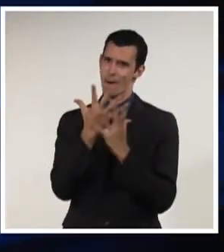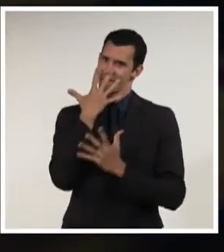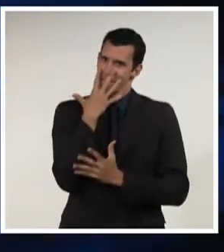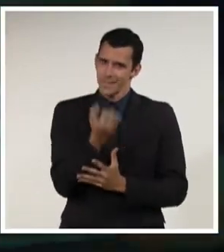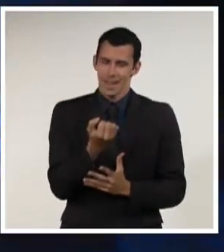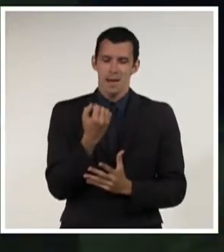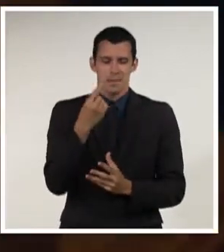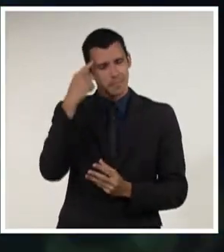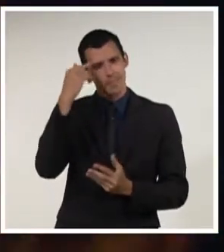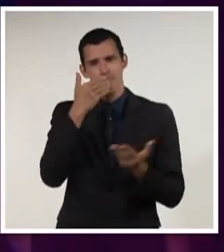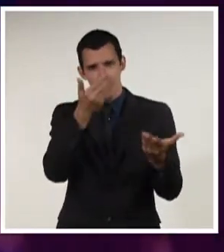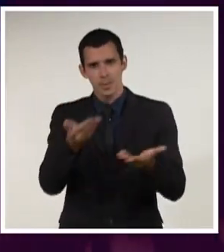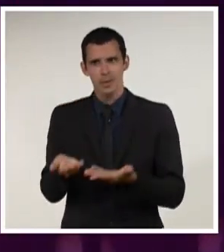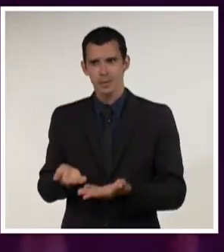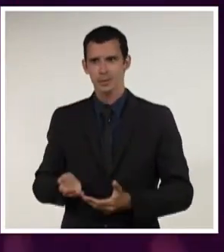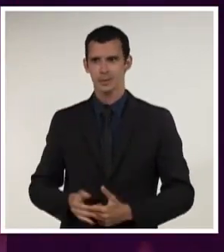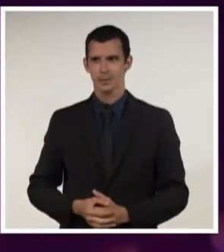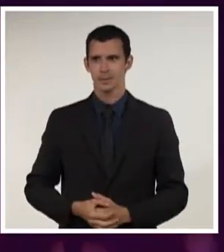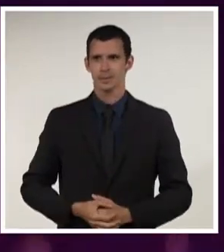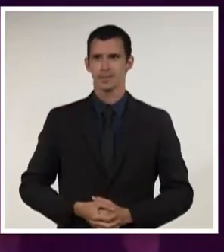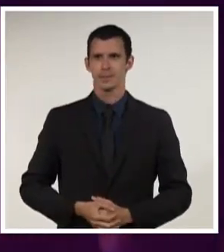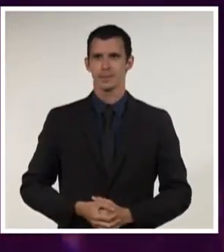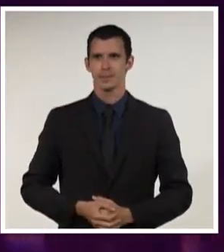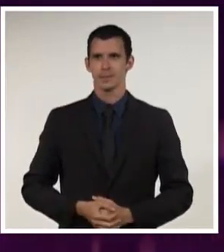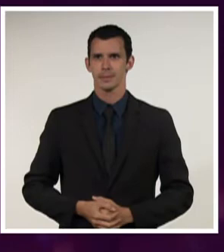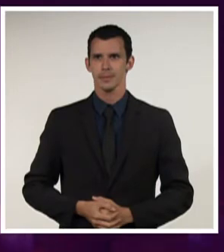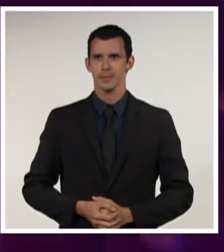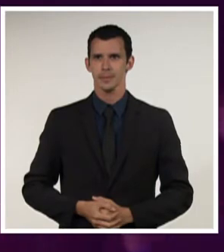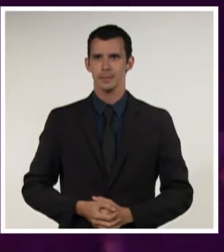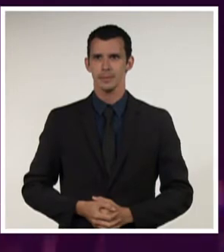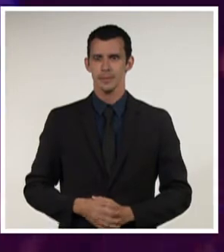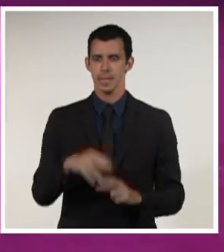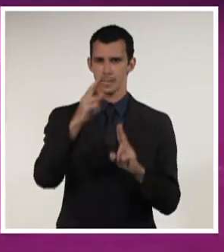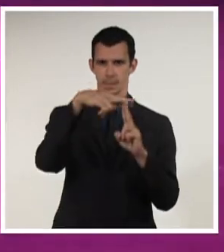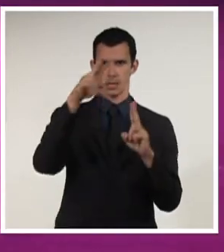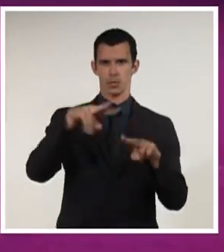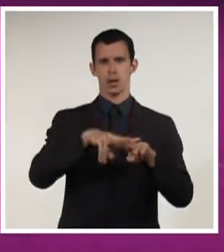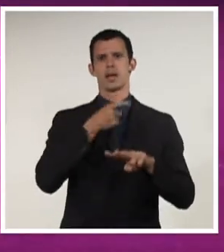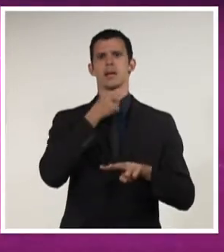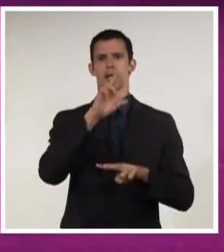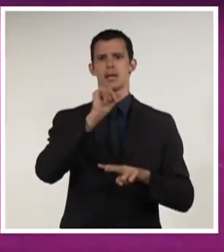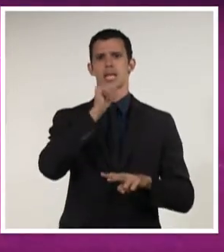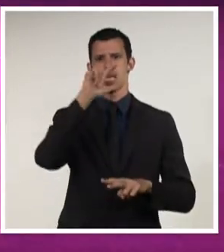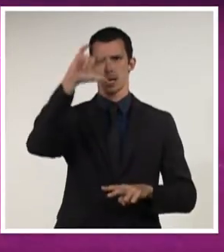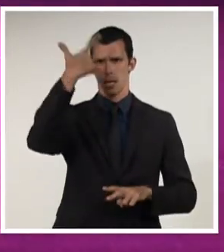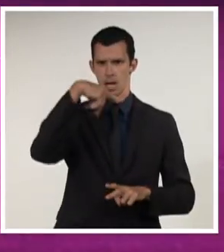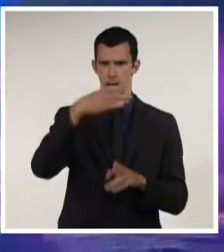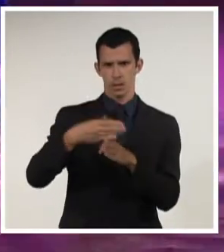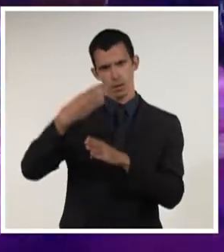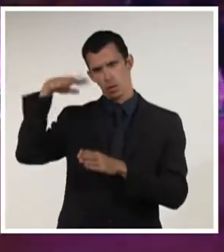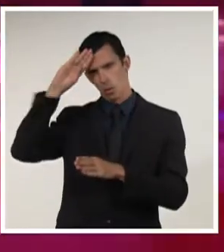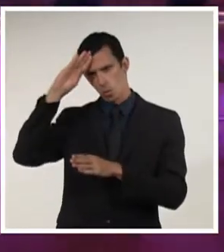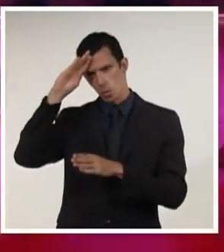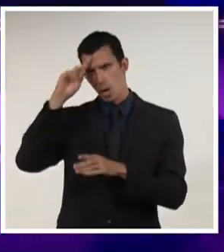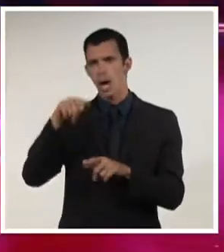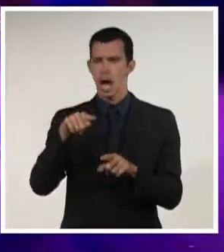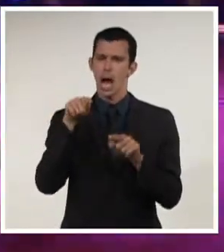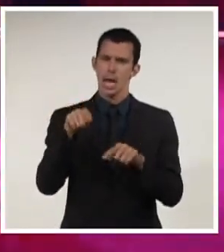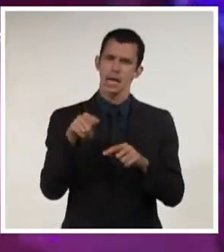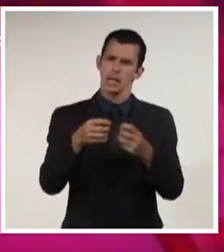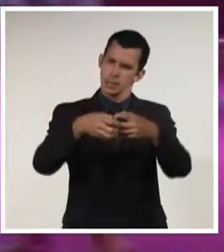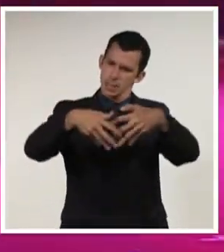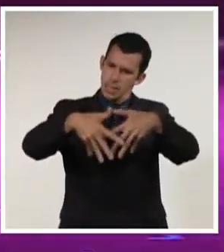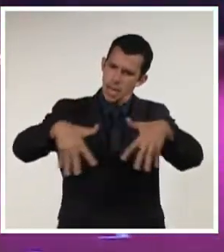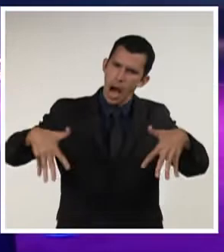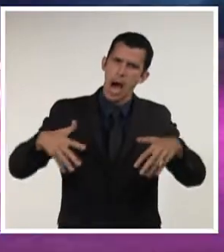próximo jueves a las 8 y 30 de la noche el teatro heredia de santiago de cuba acogerá la gala y antecederá los